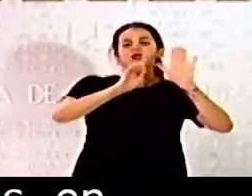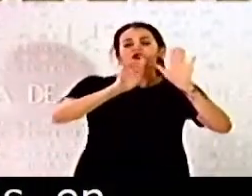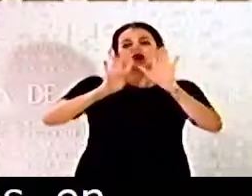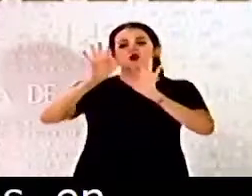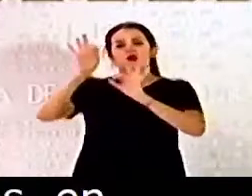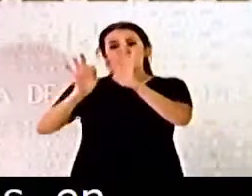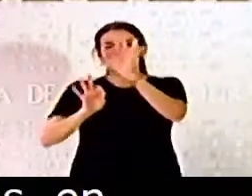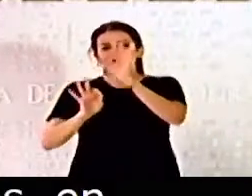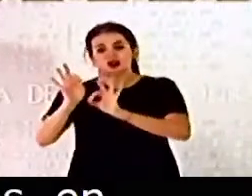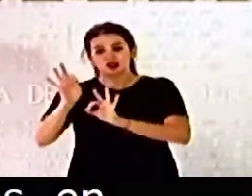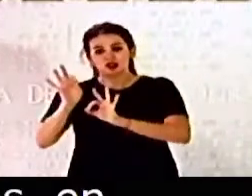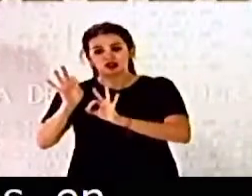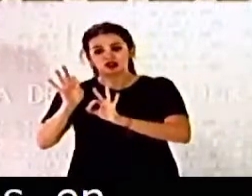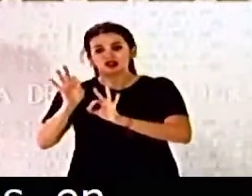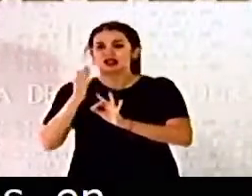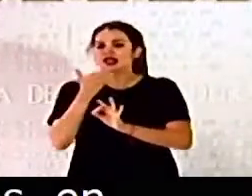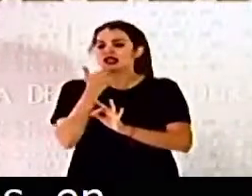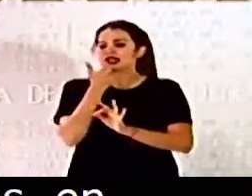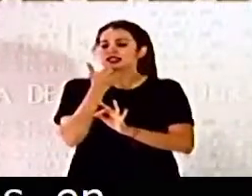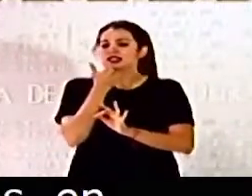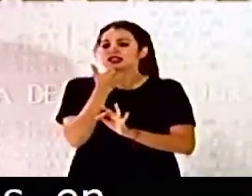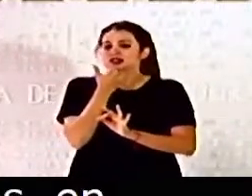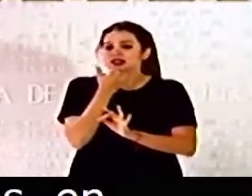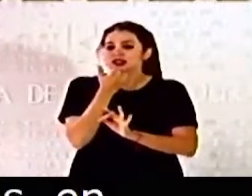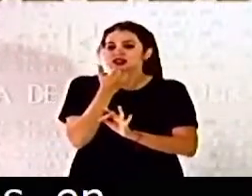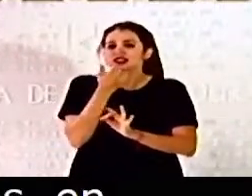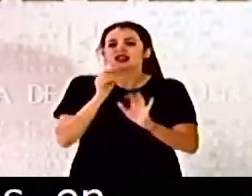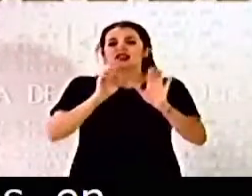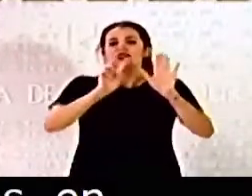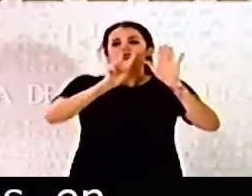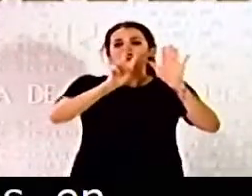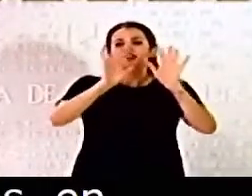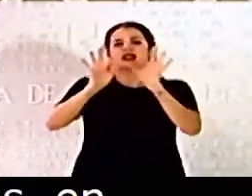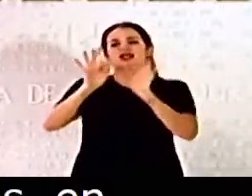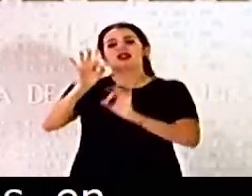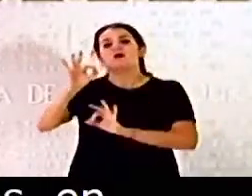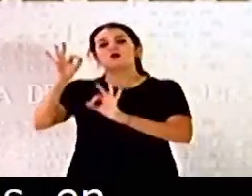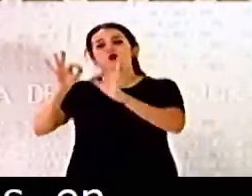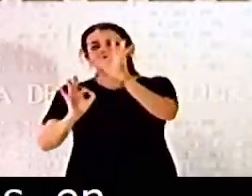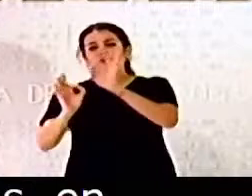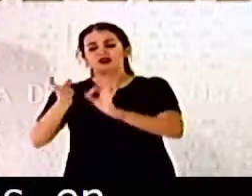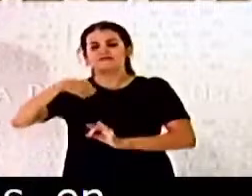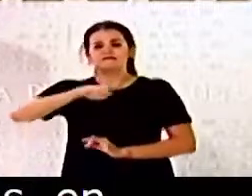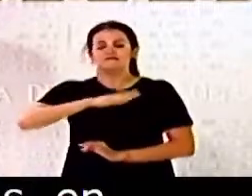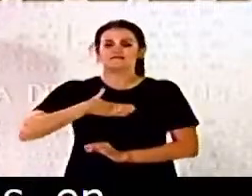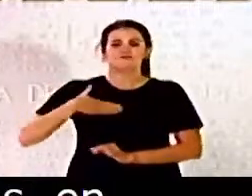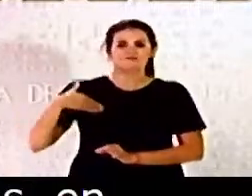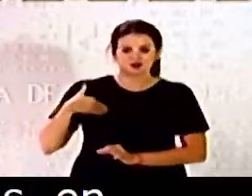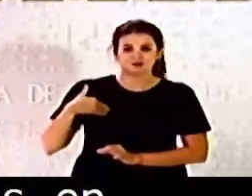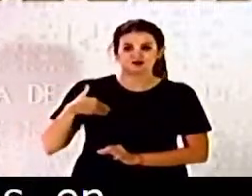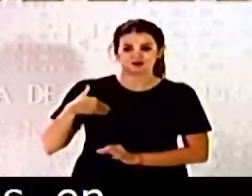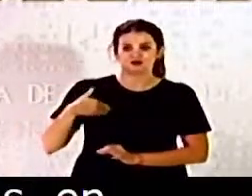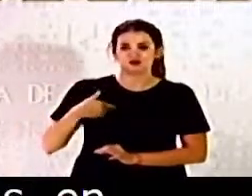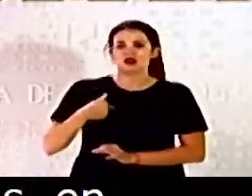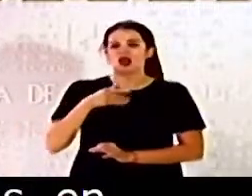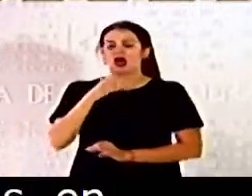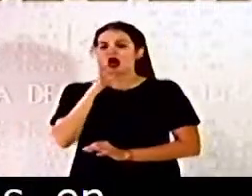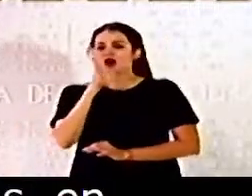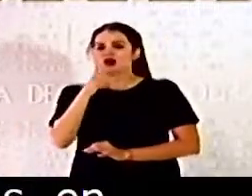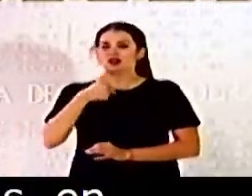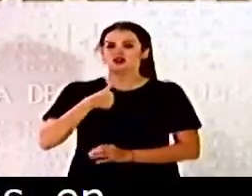69% cercano a ese ansiado 70%, que ahora le haré algunas